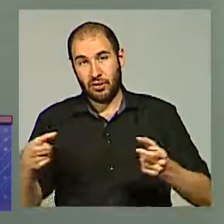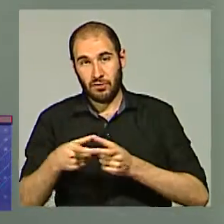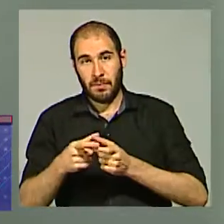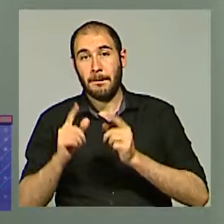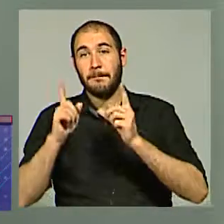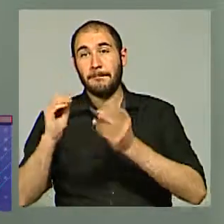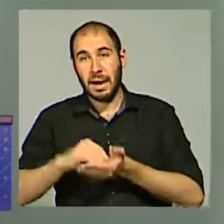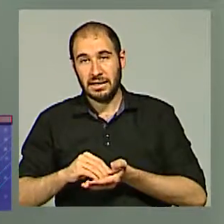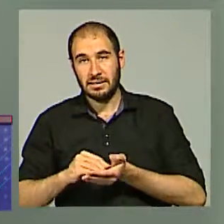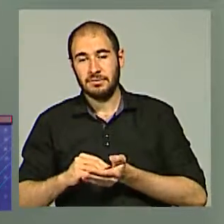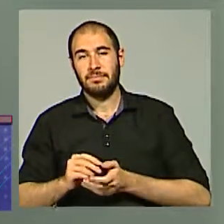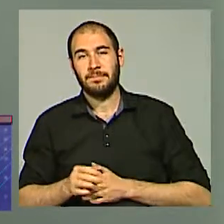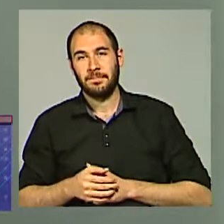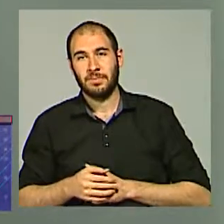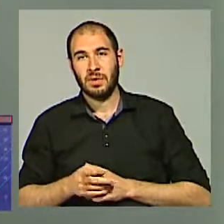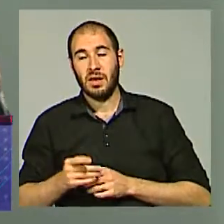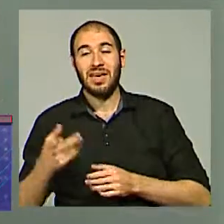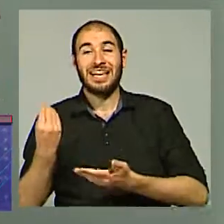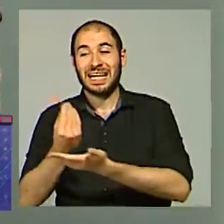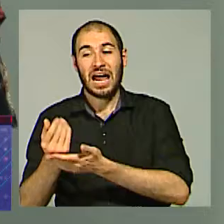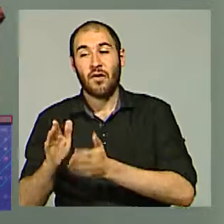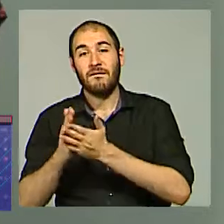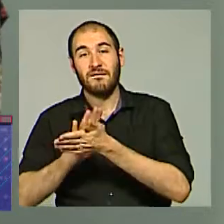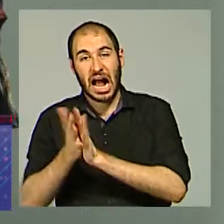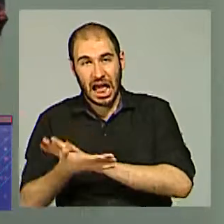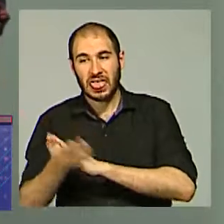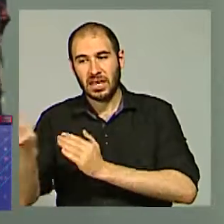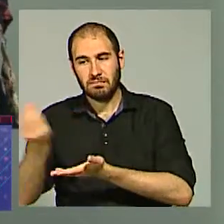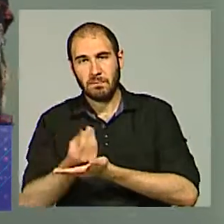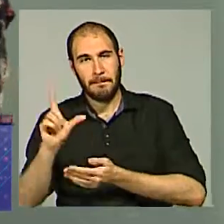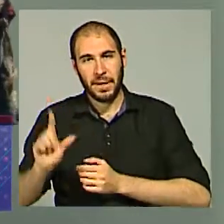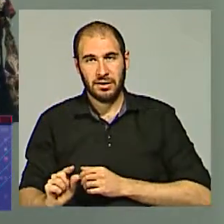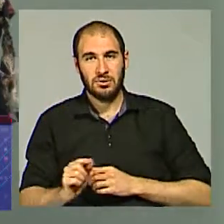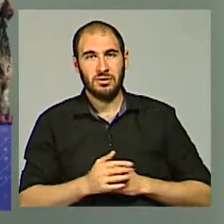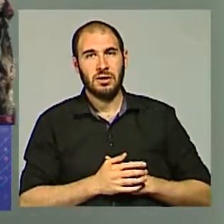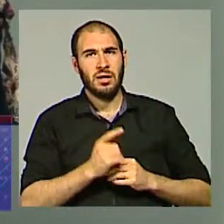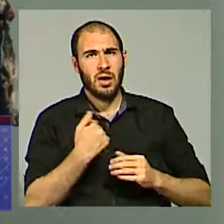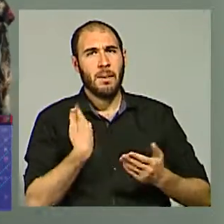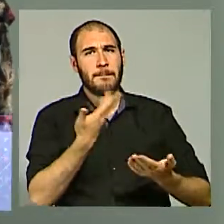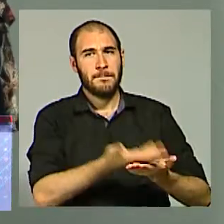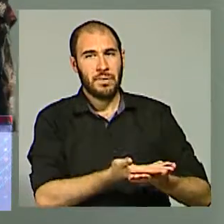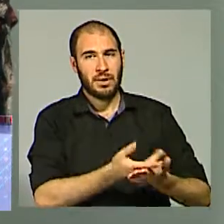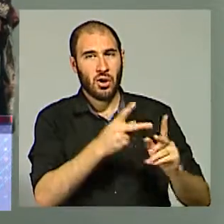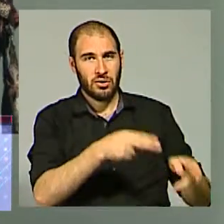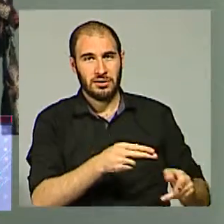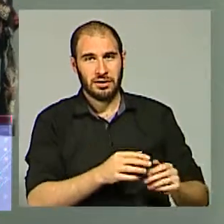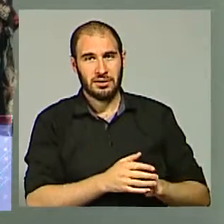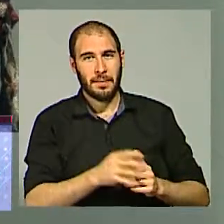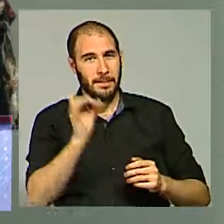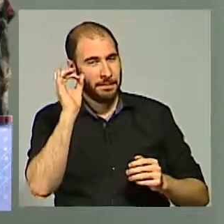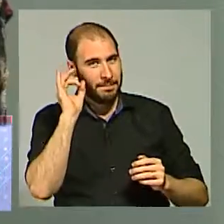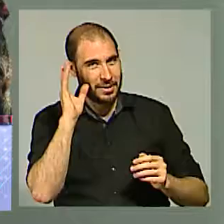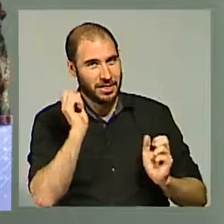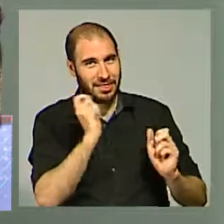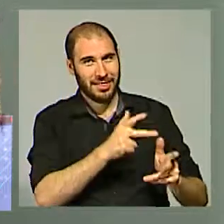también disminuir las vacantes para el ingreso al conicet le puedo proponer un corte con disculpa que la